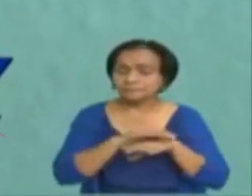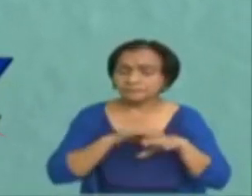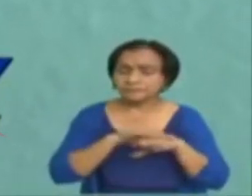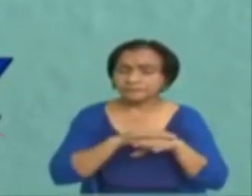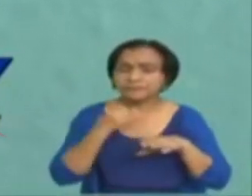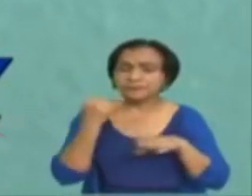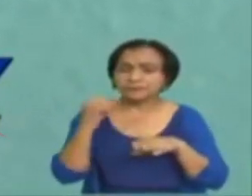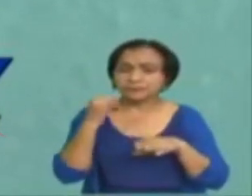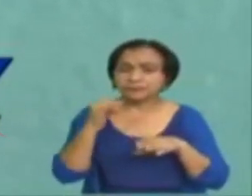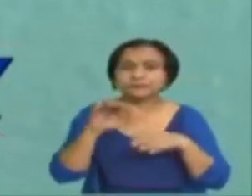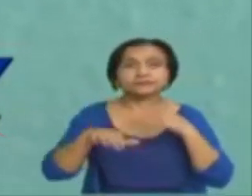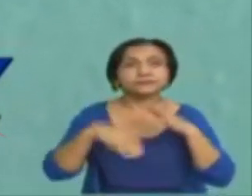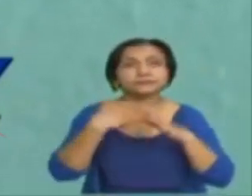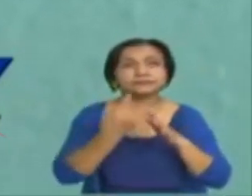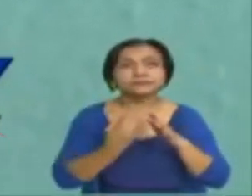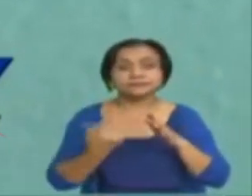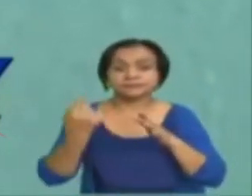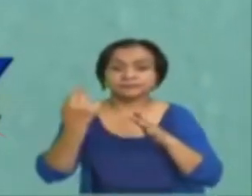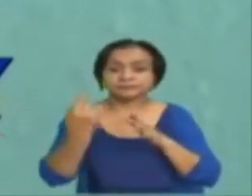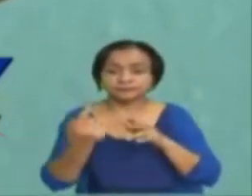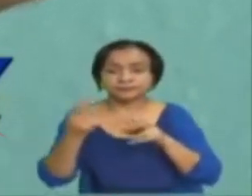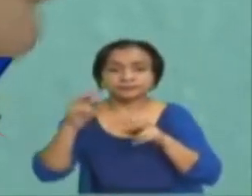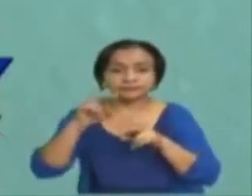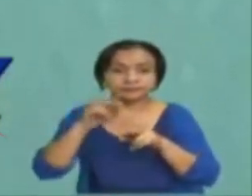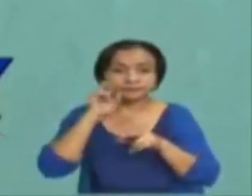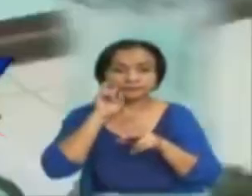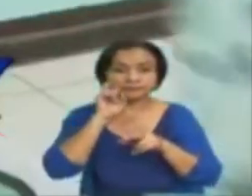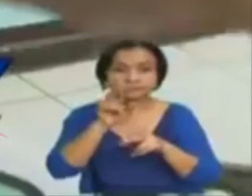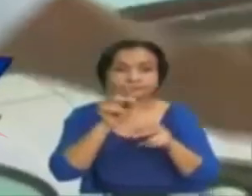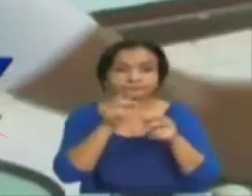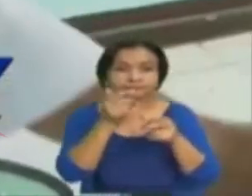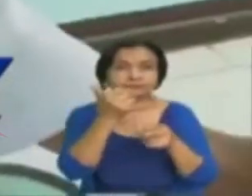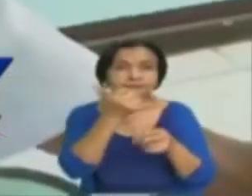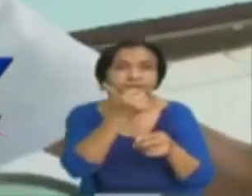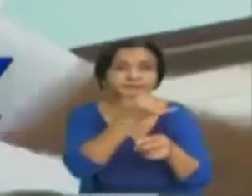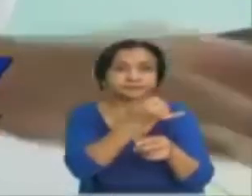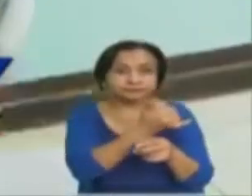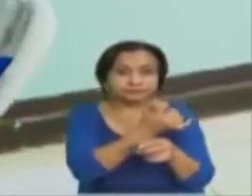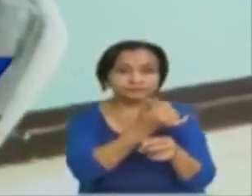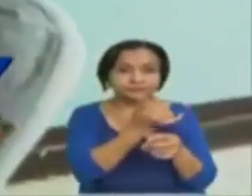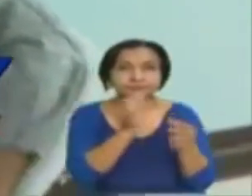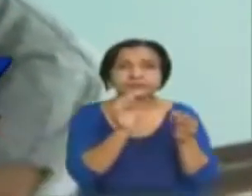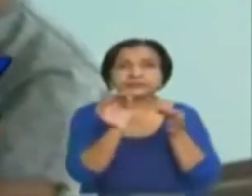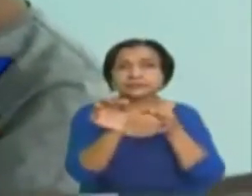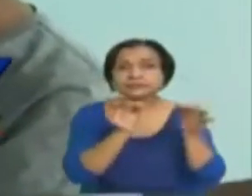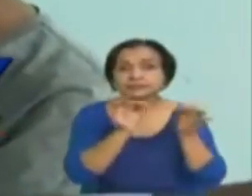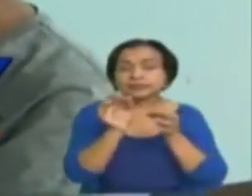nunca olvidada, hermana enfermera, heroica enfermera nicaragüense, dio su vida